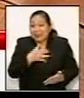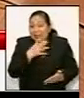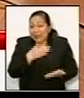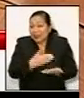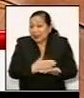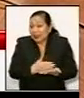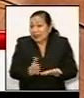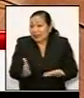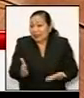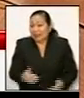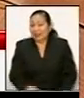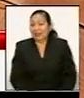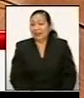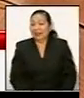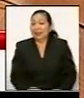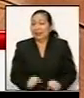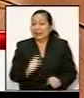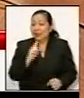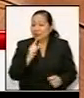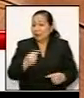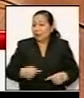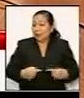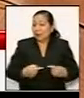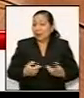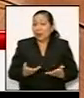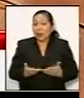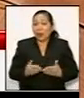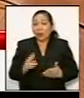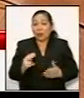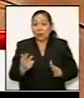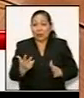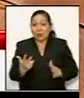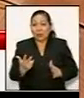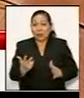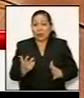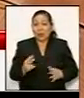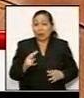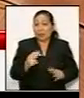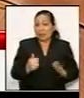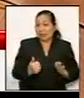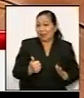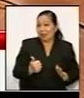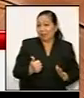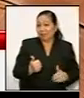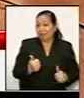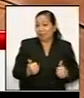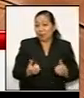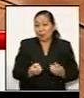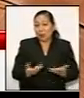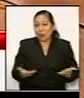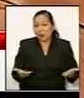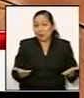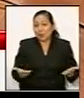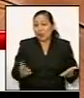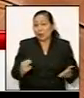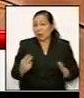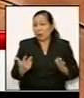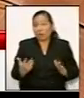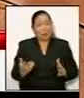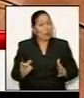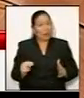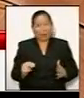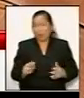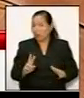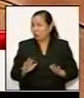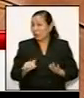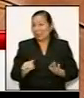retirado si estamos comparando el proyecto del 2008 con un currículo de 2006 seguramente hay muchas cosas que están en el 2008 que no está en el